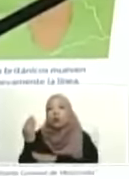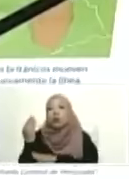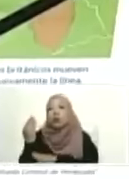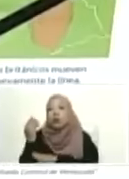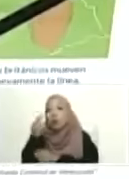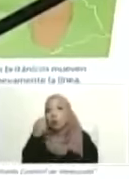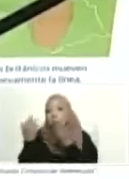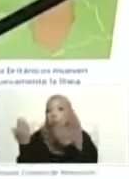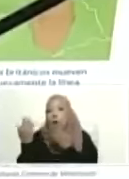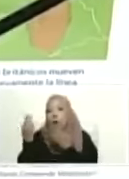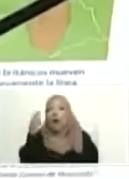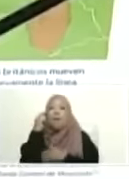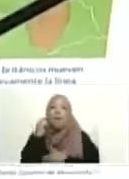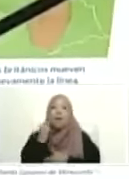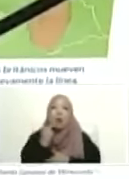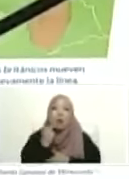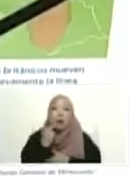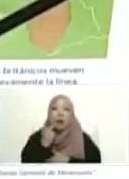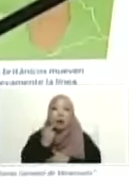hoy es el Estado Bolívar,